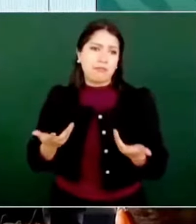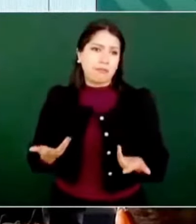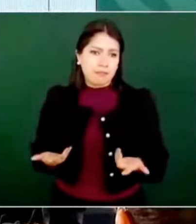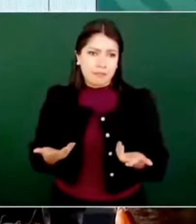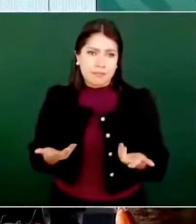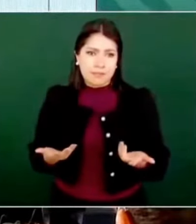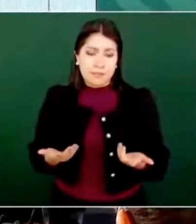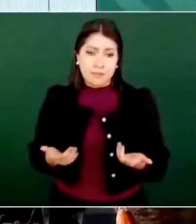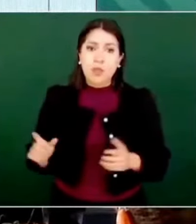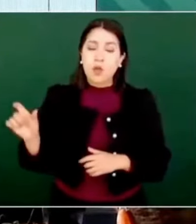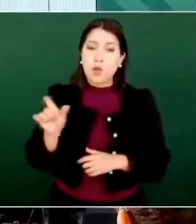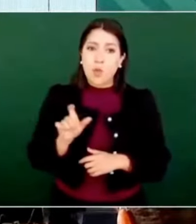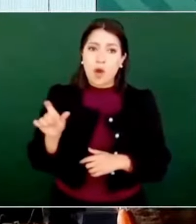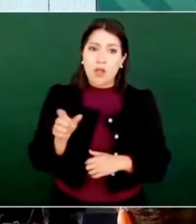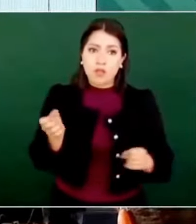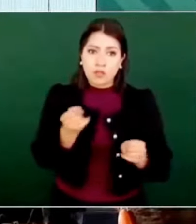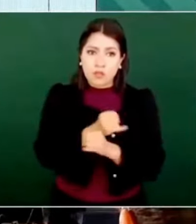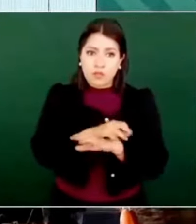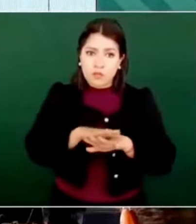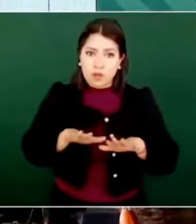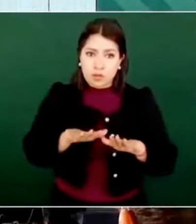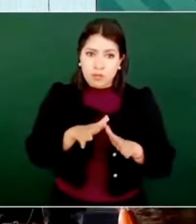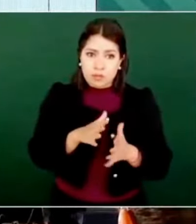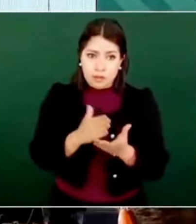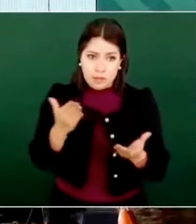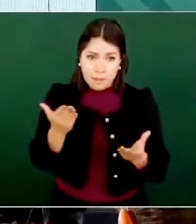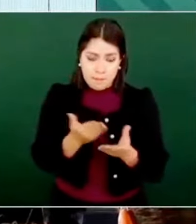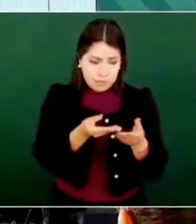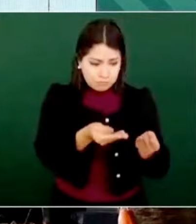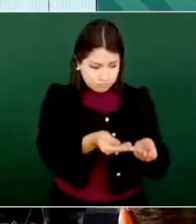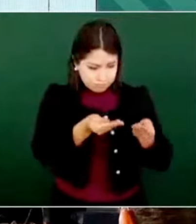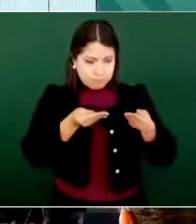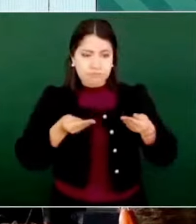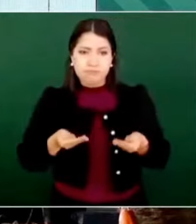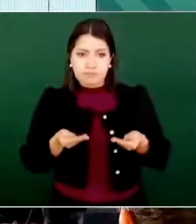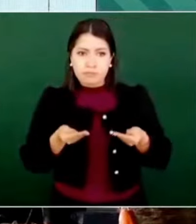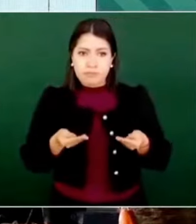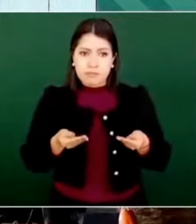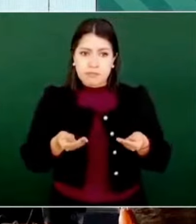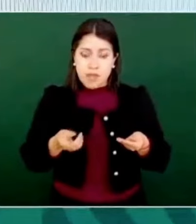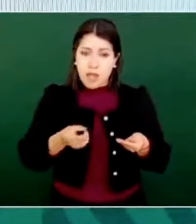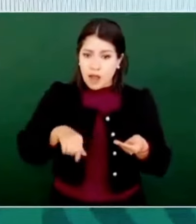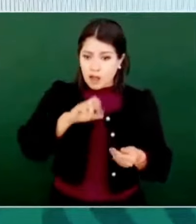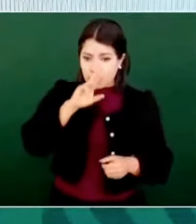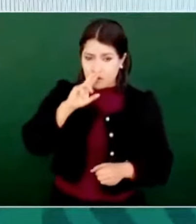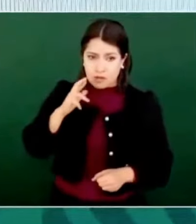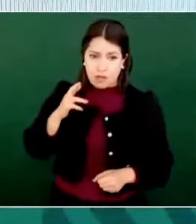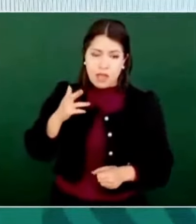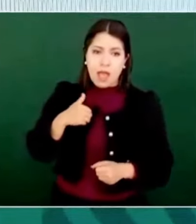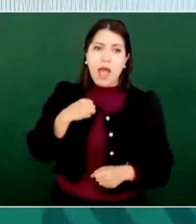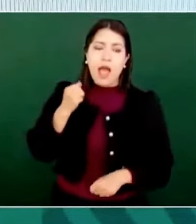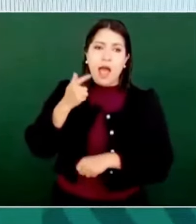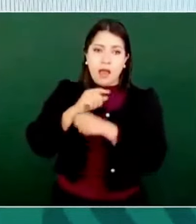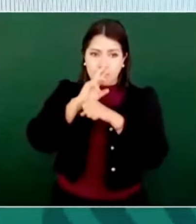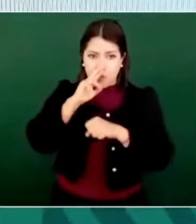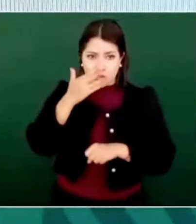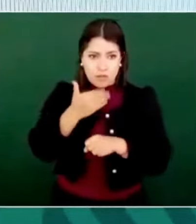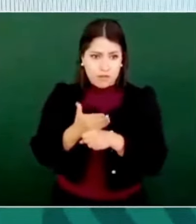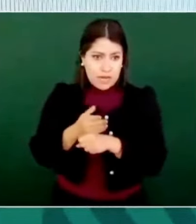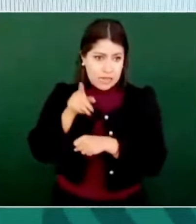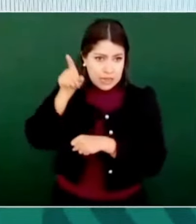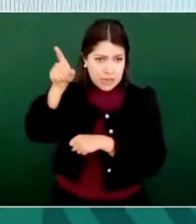nos entregan a nosotros un informe y se establece la responsabilidad del procurador porque